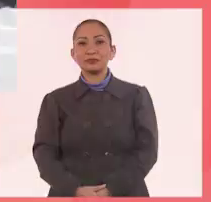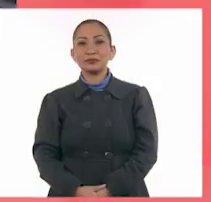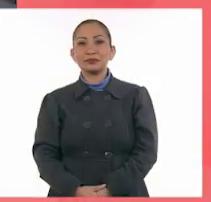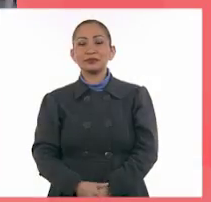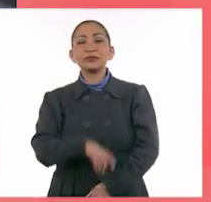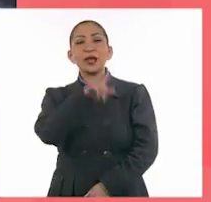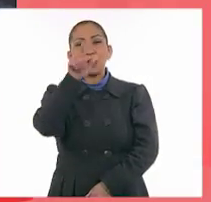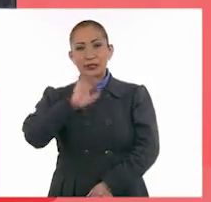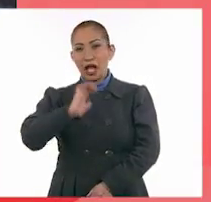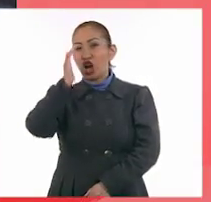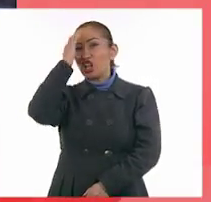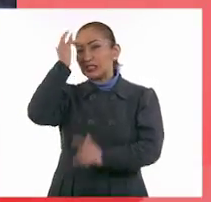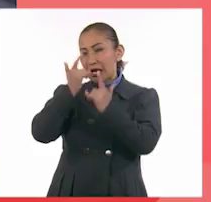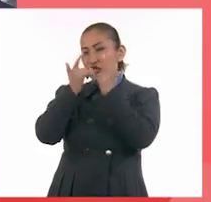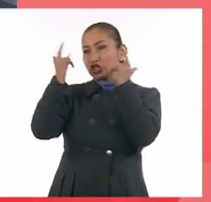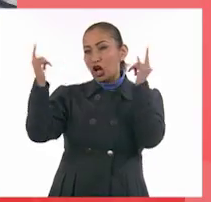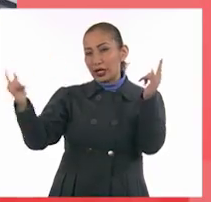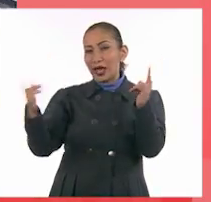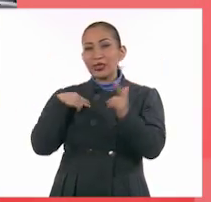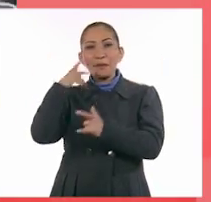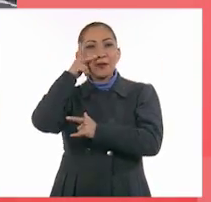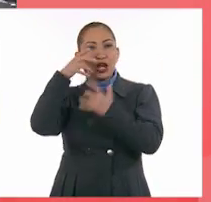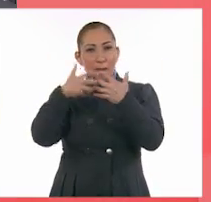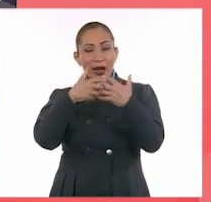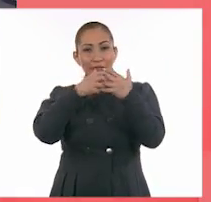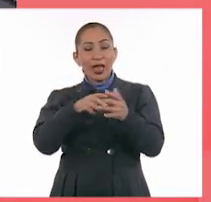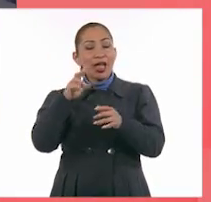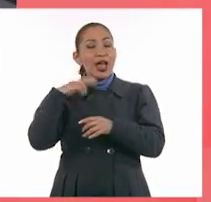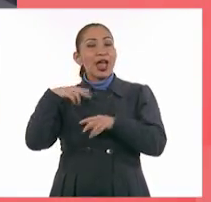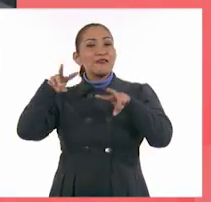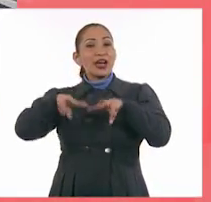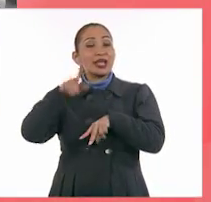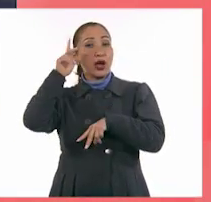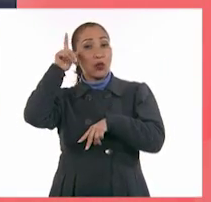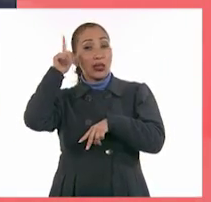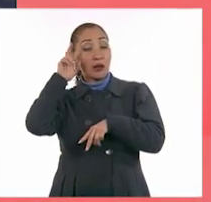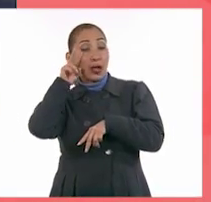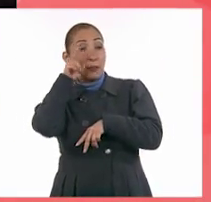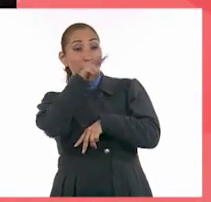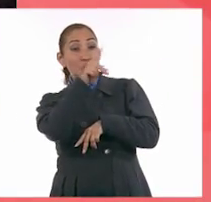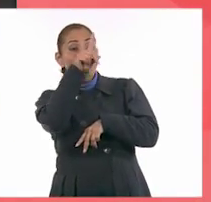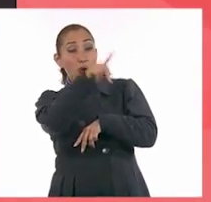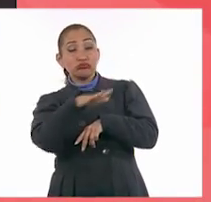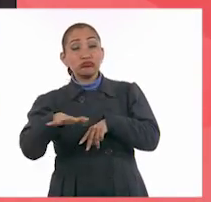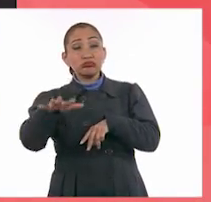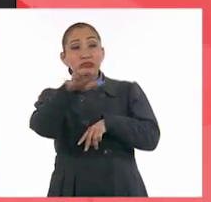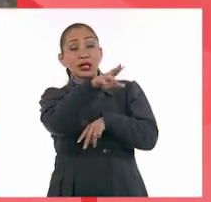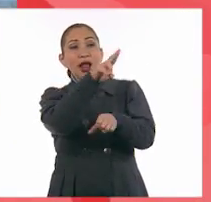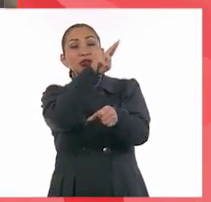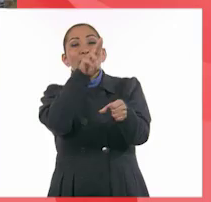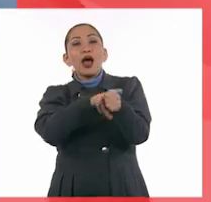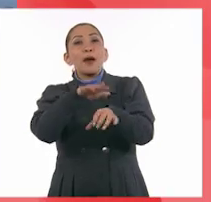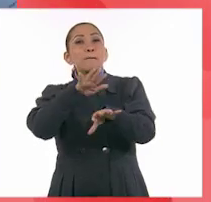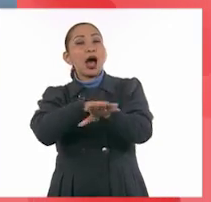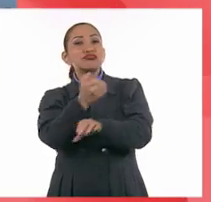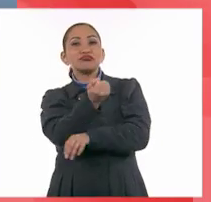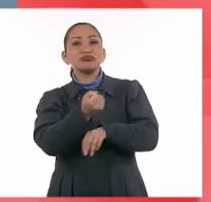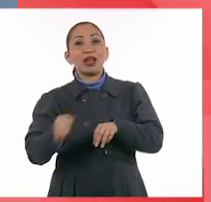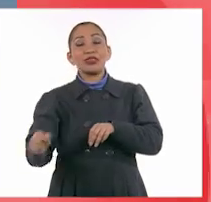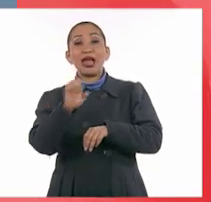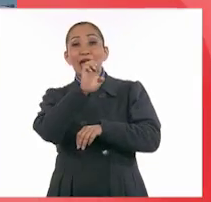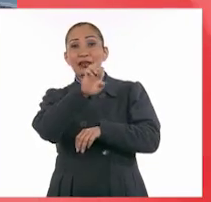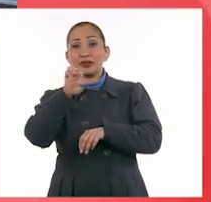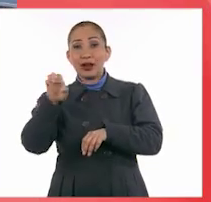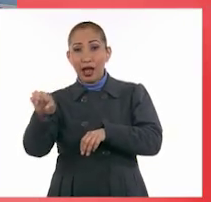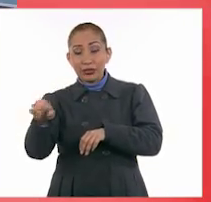Después de haber conocido la historia vinícola del Valle de Guadalupe, me dirijo a observar uno de los espectáculos naturales más famosos de